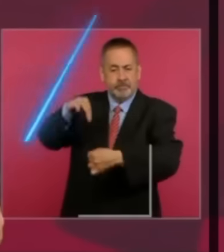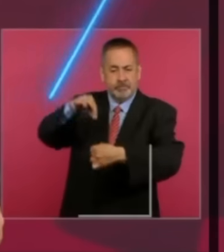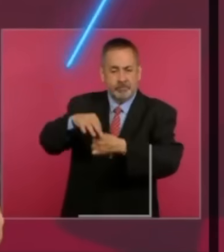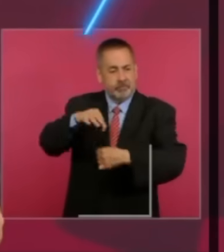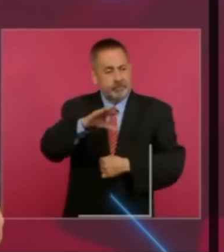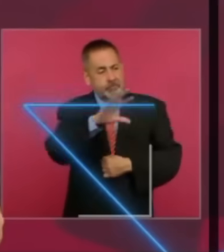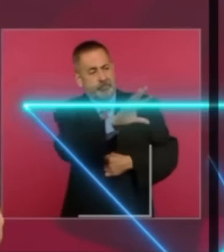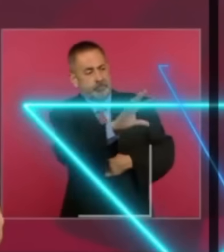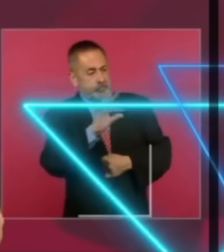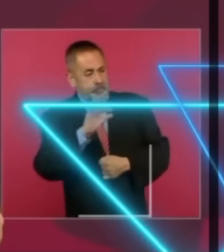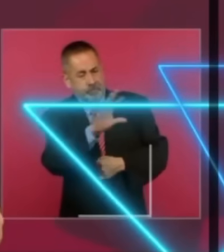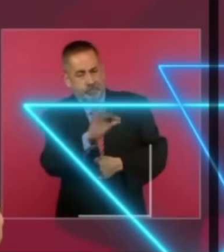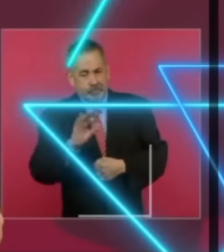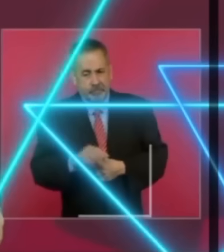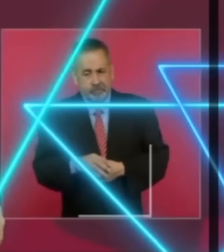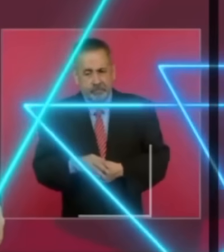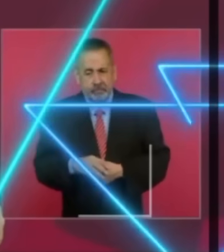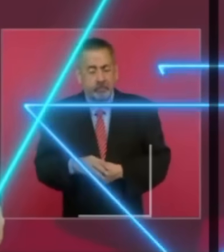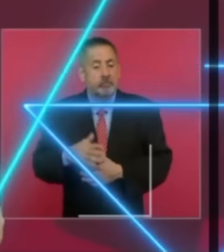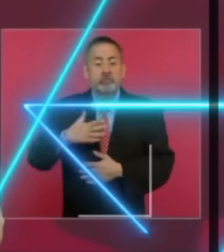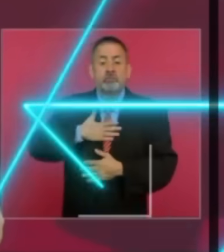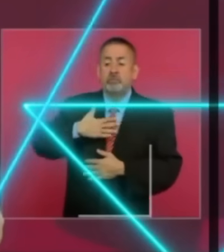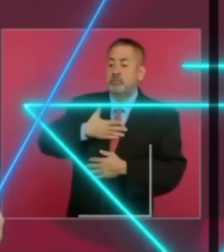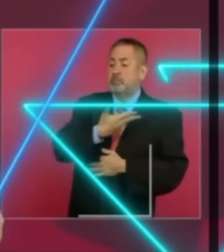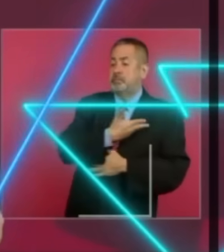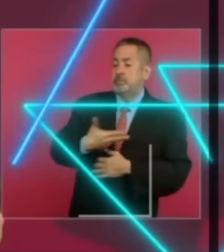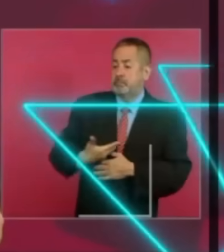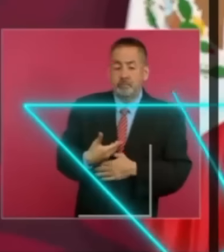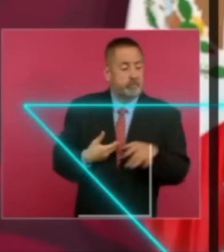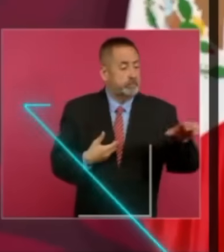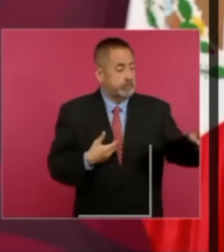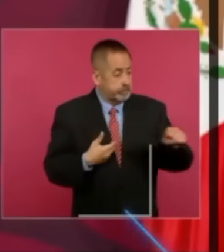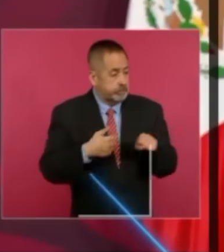no con una iniciativa del presidente